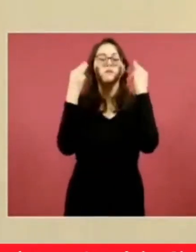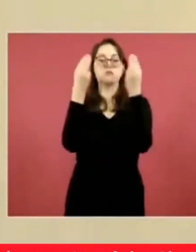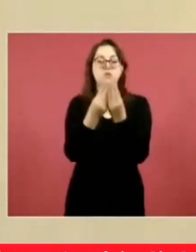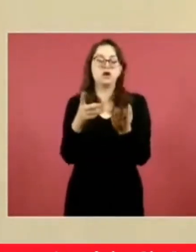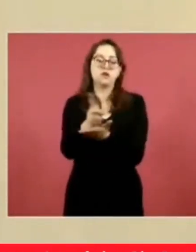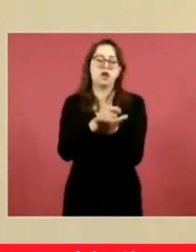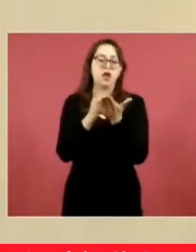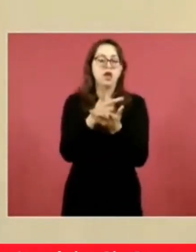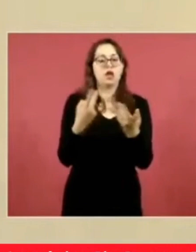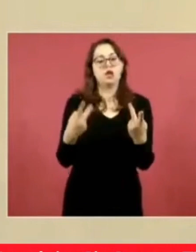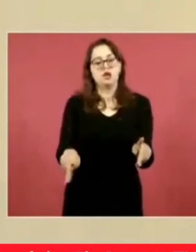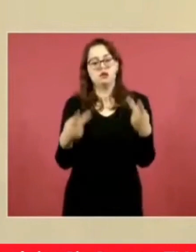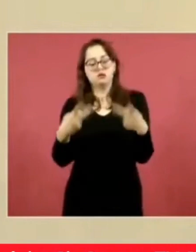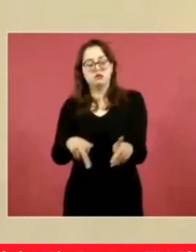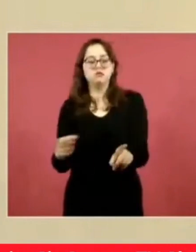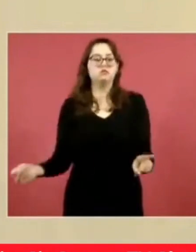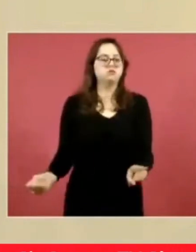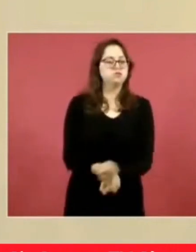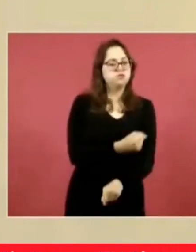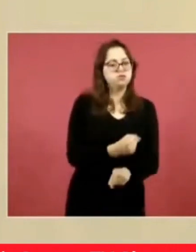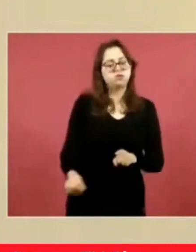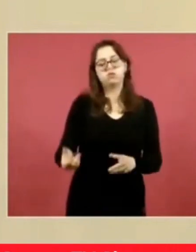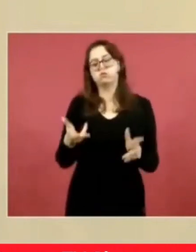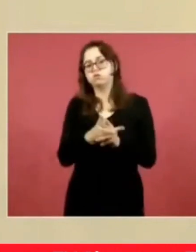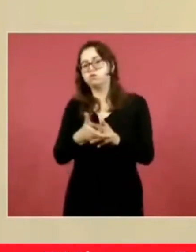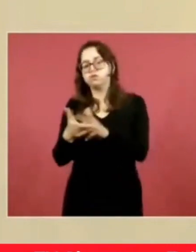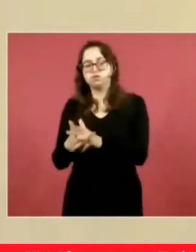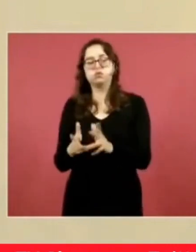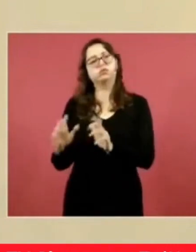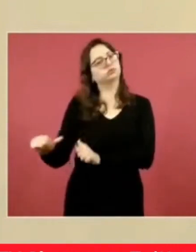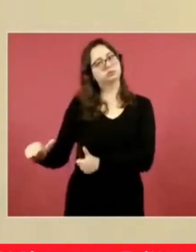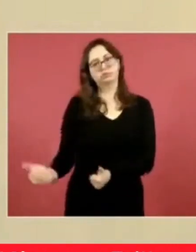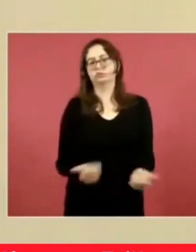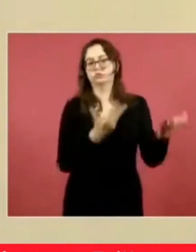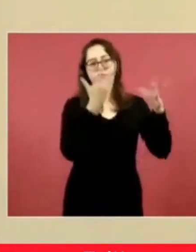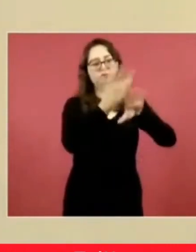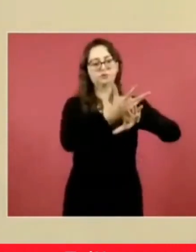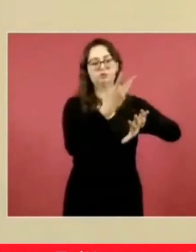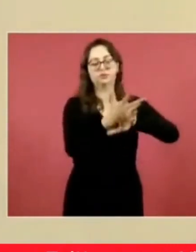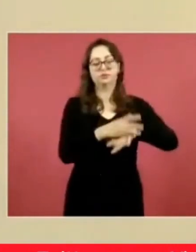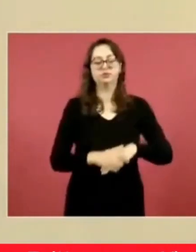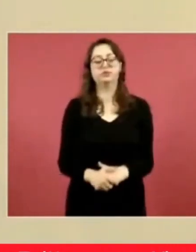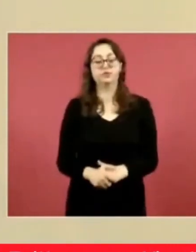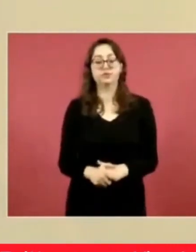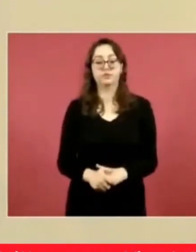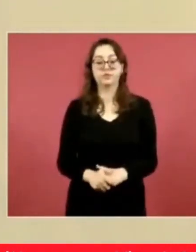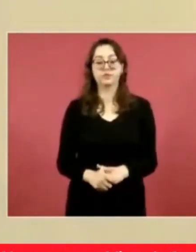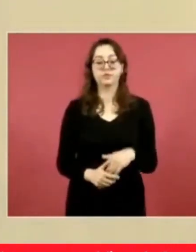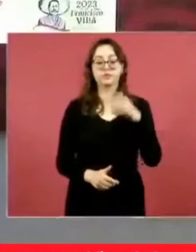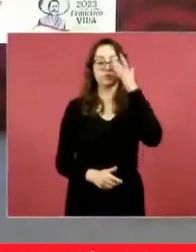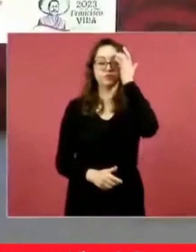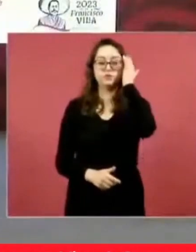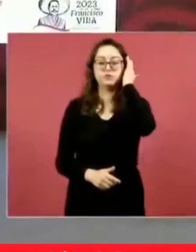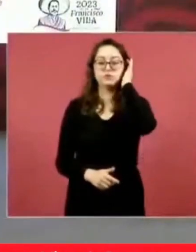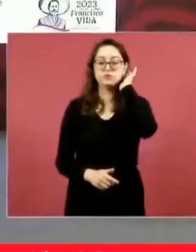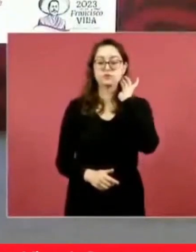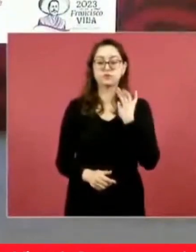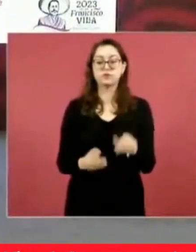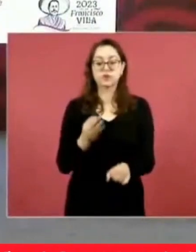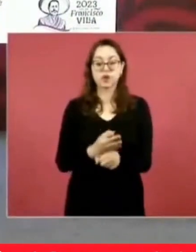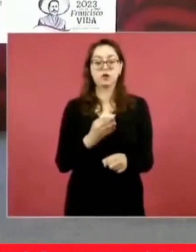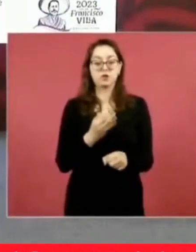salud y lesiones adelante eh las detenciones que tenemos en esta ocasión eh de